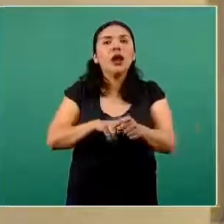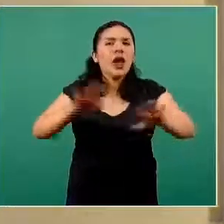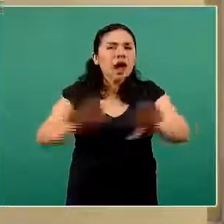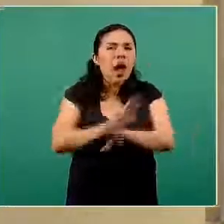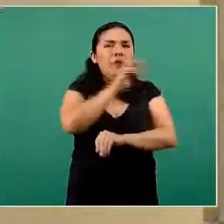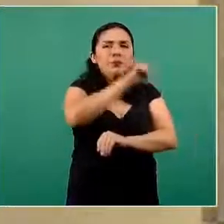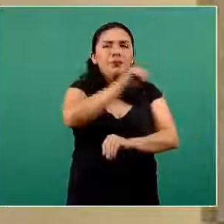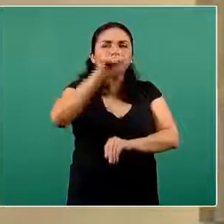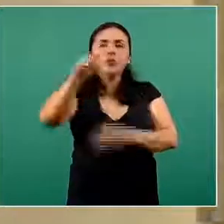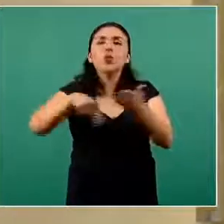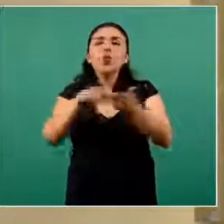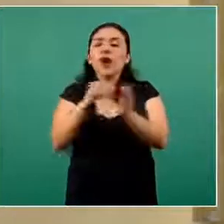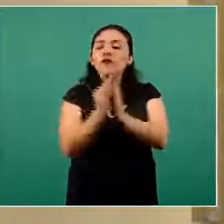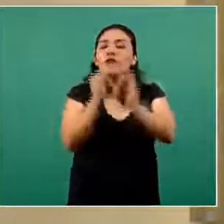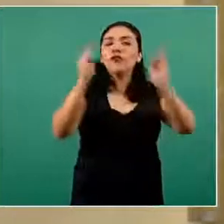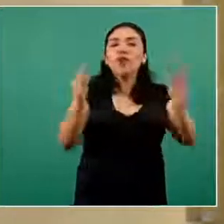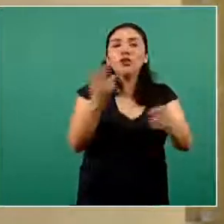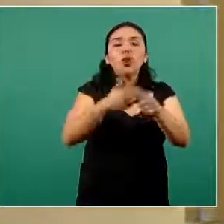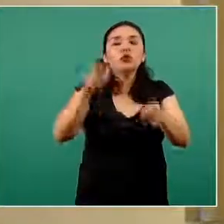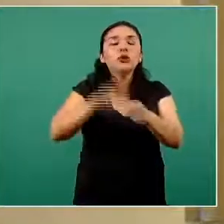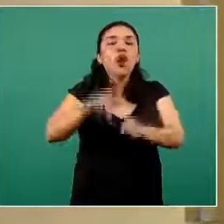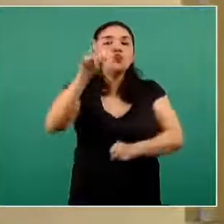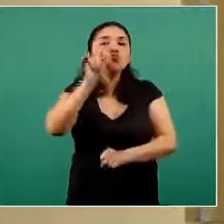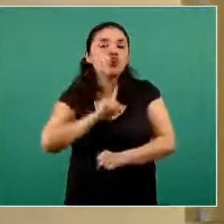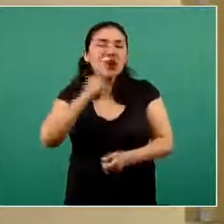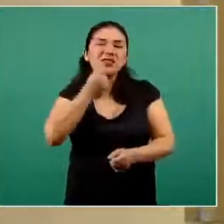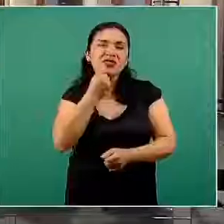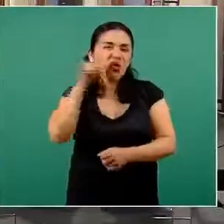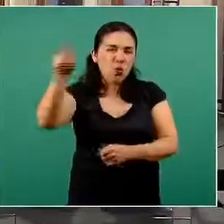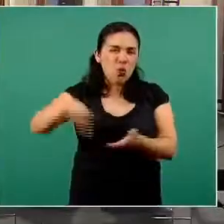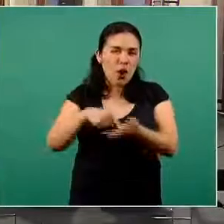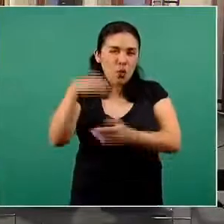se colocó enfrente del Hospital de la Mujer y el Niño Oaxaqueño.